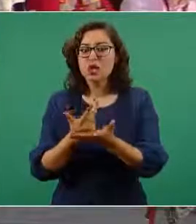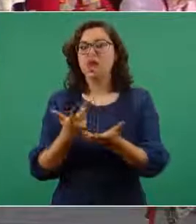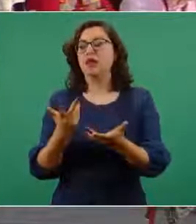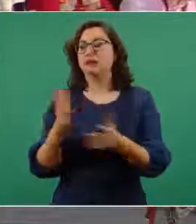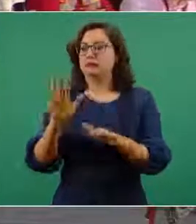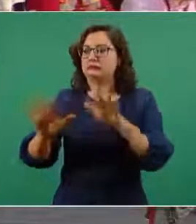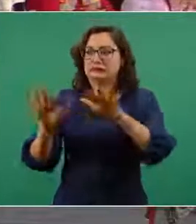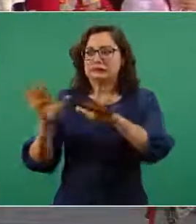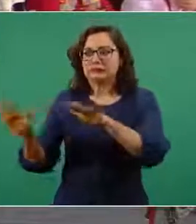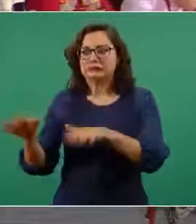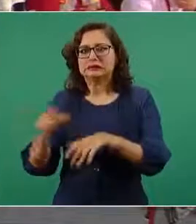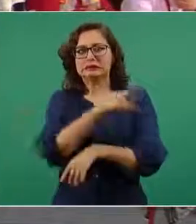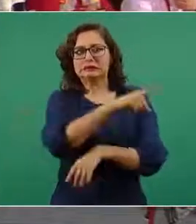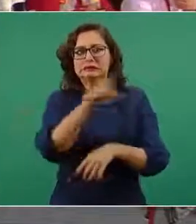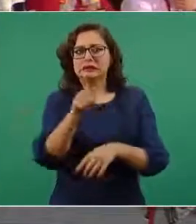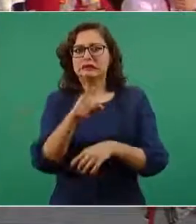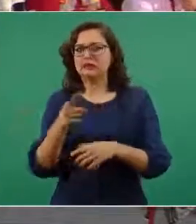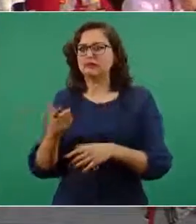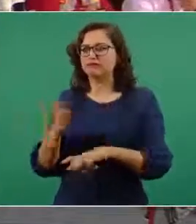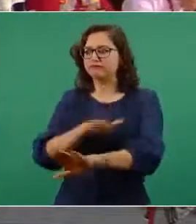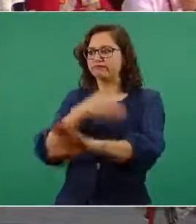responda a las agresiones.